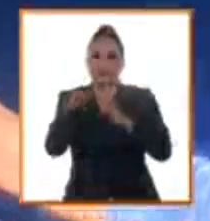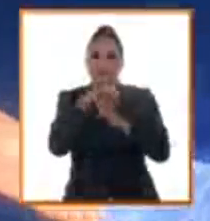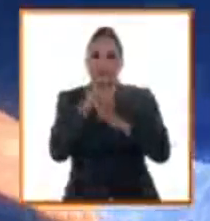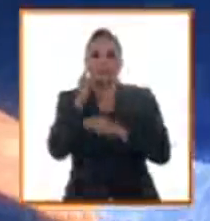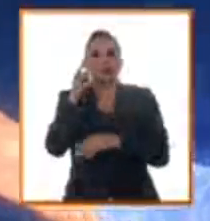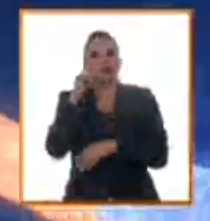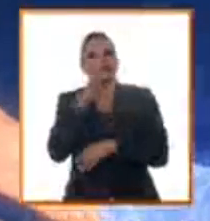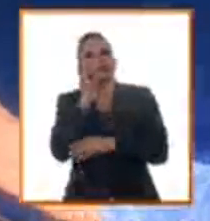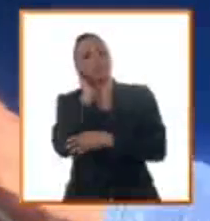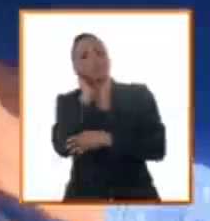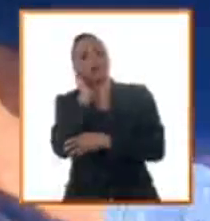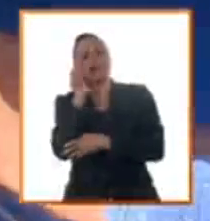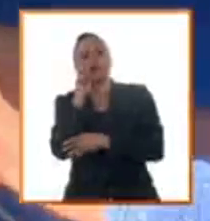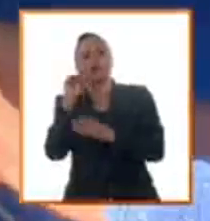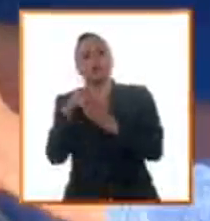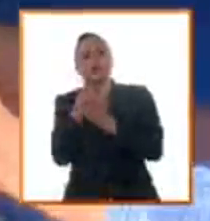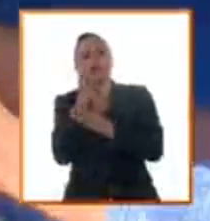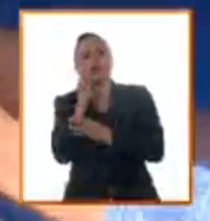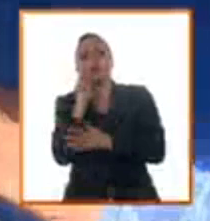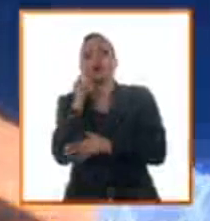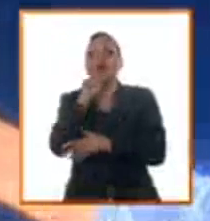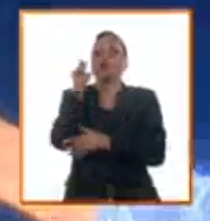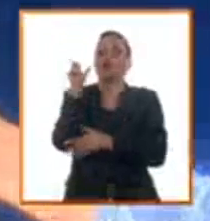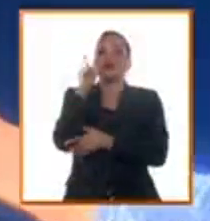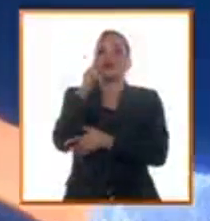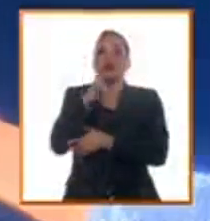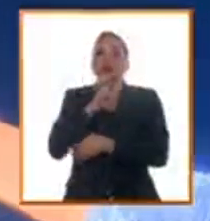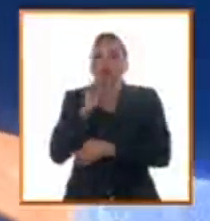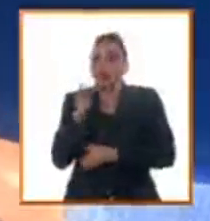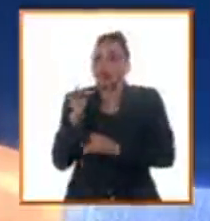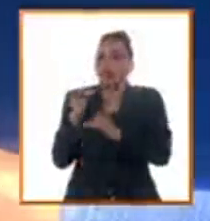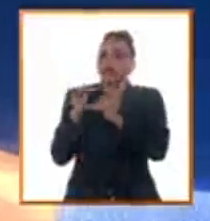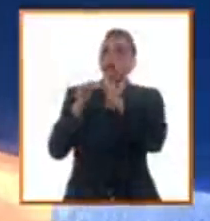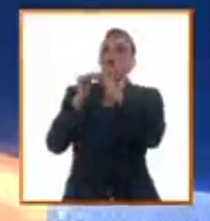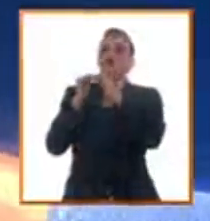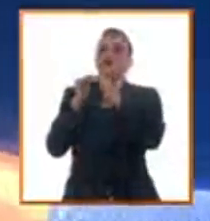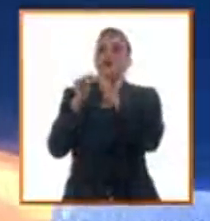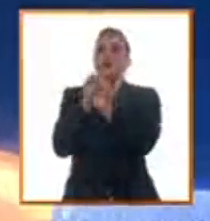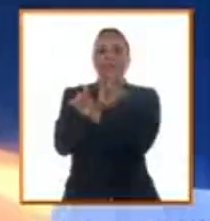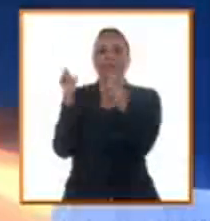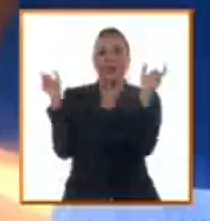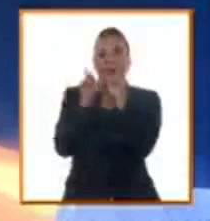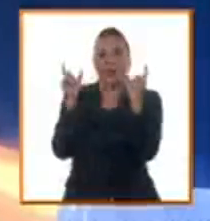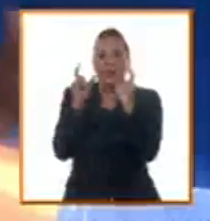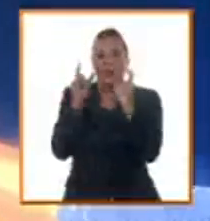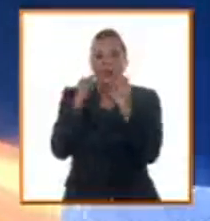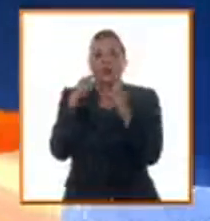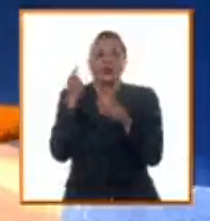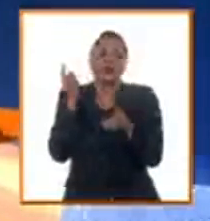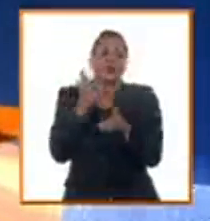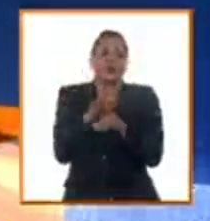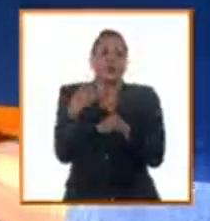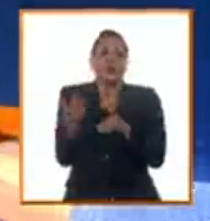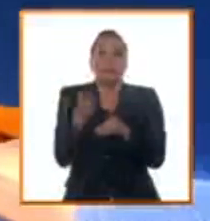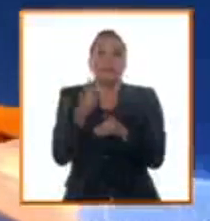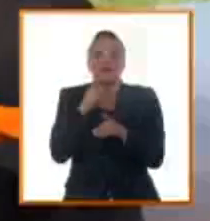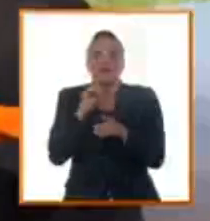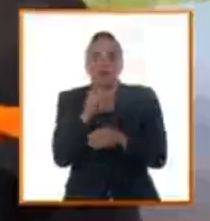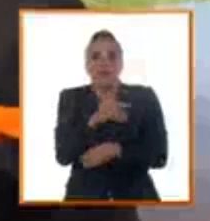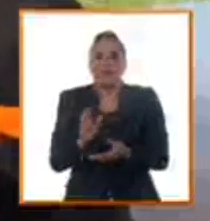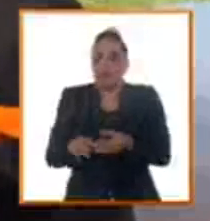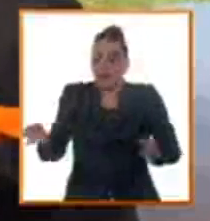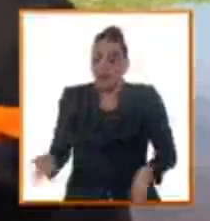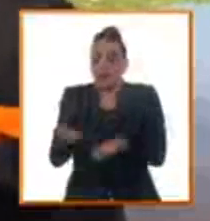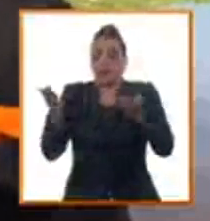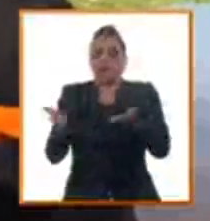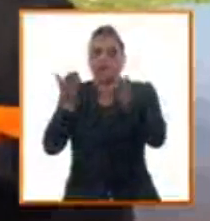la mañana me levanté, ya vi que estaba el agua ahí y ya empecé a suspender todas las cosas. Todo el mundo